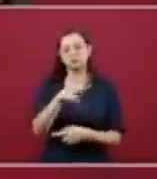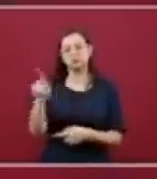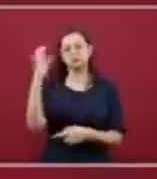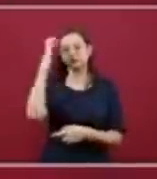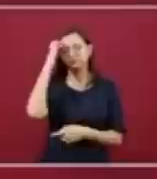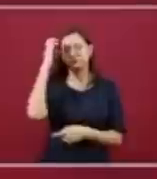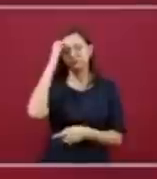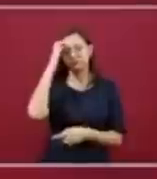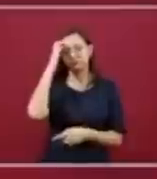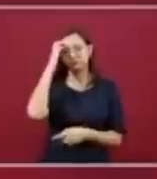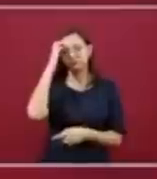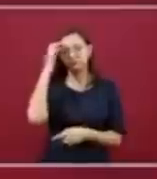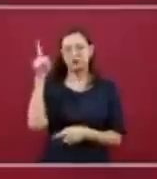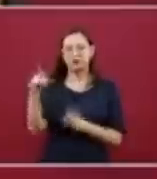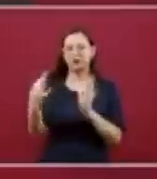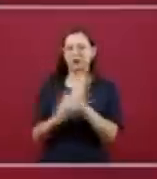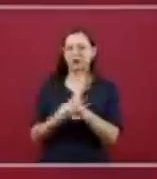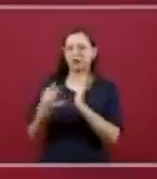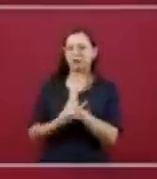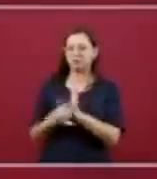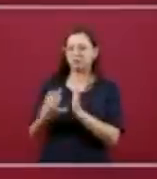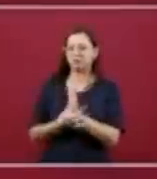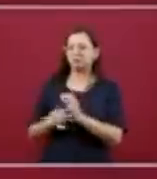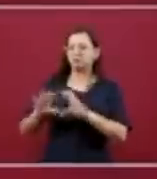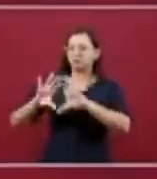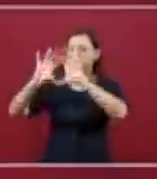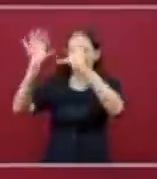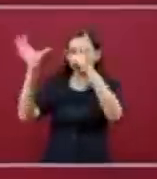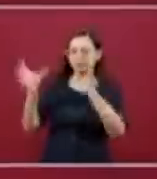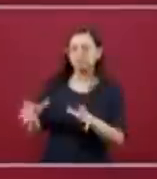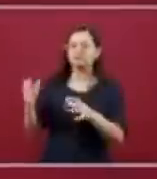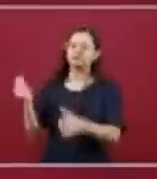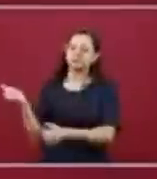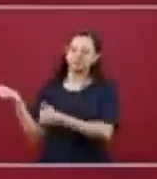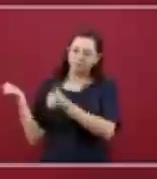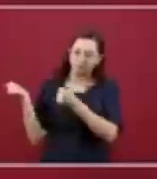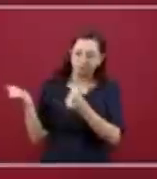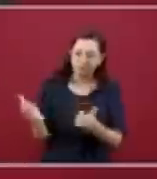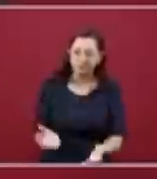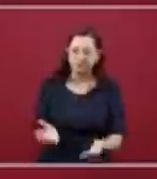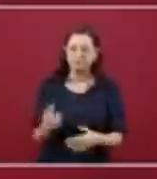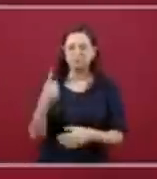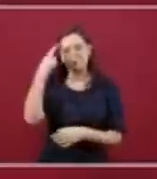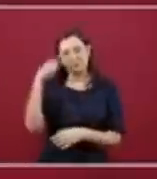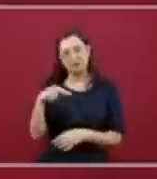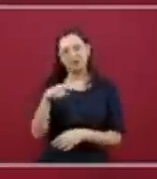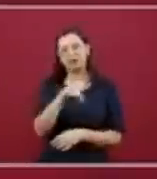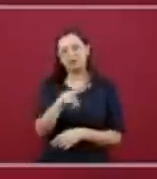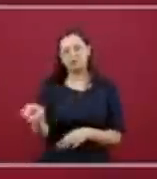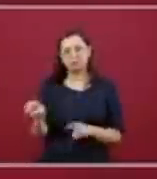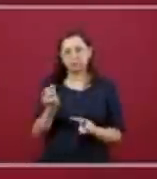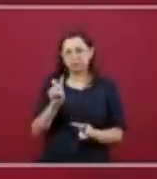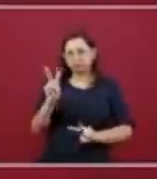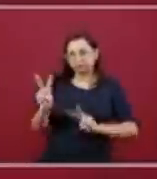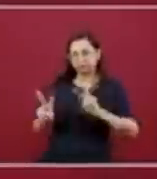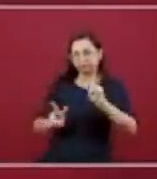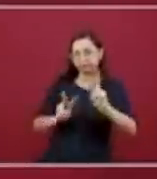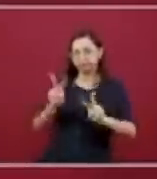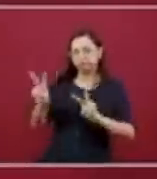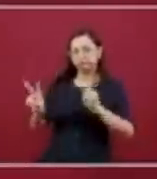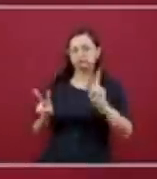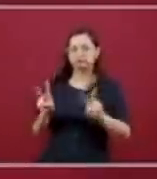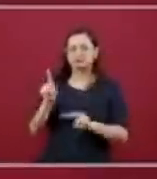hecho de hierro, se va a colocar, se va a traer para que ustedes perciban el grado